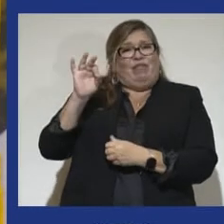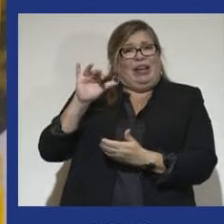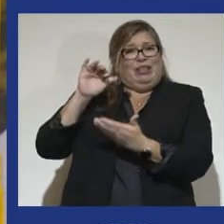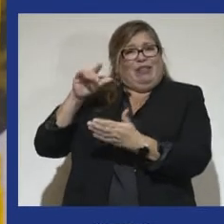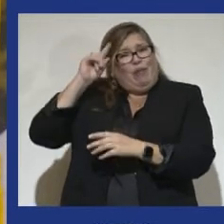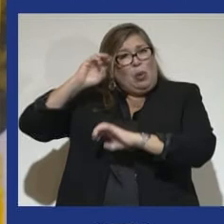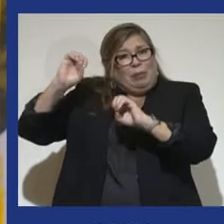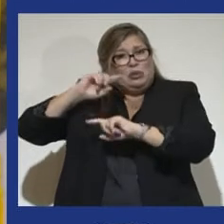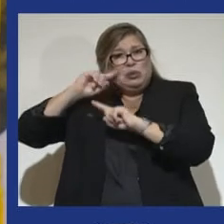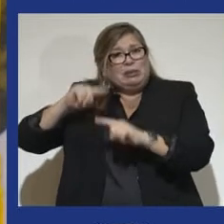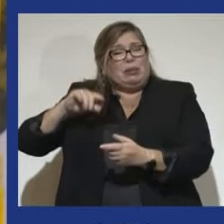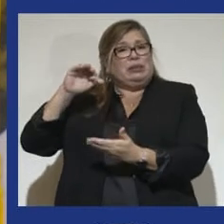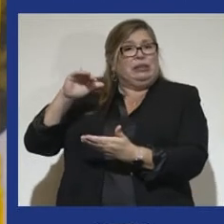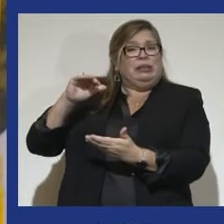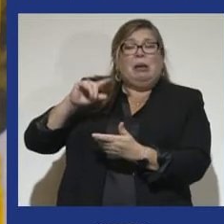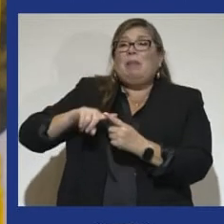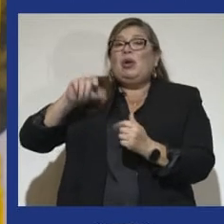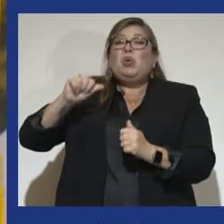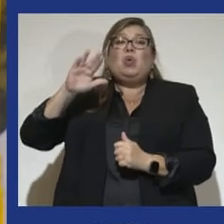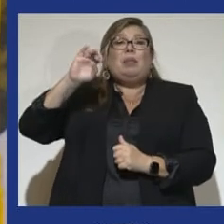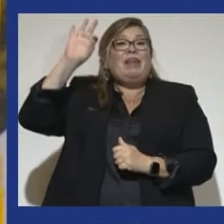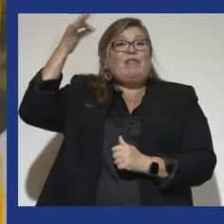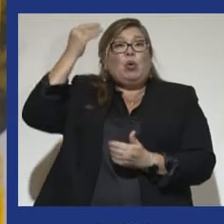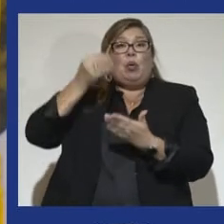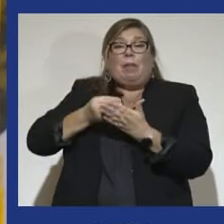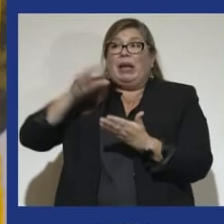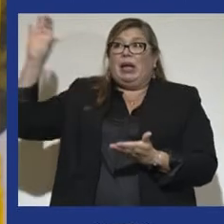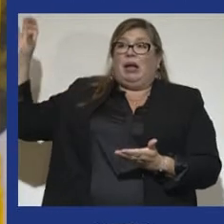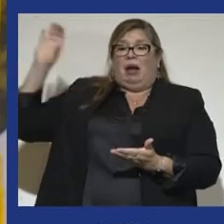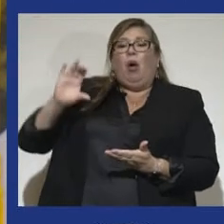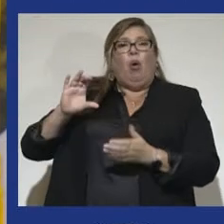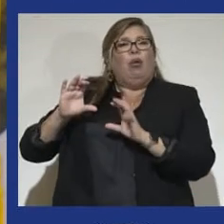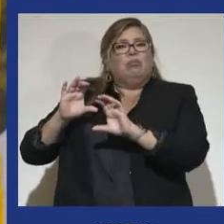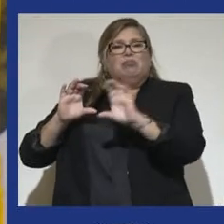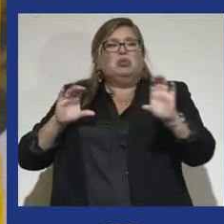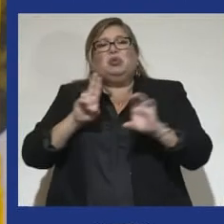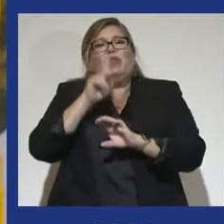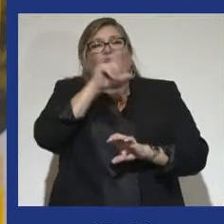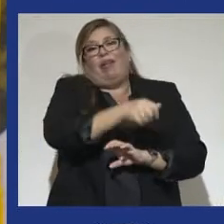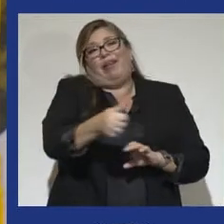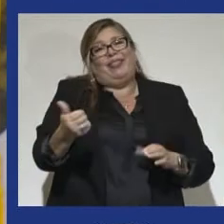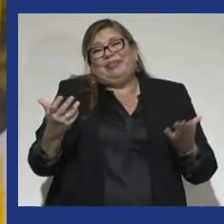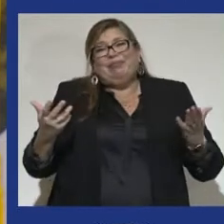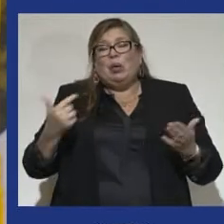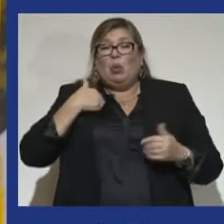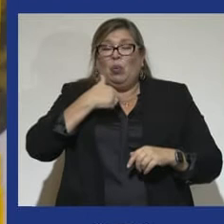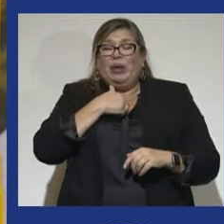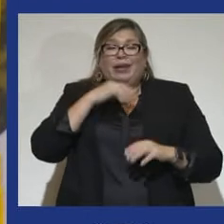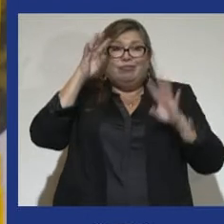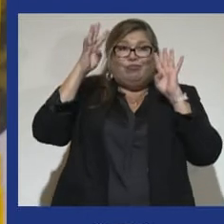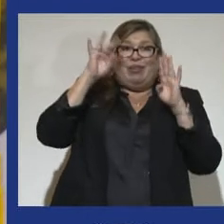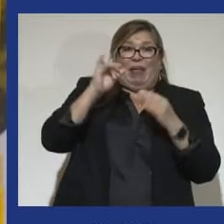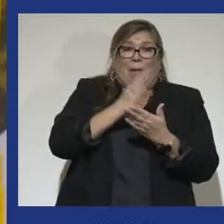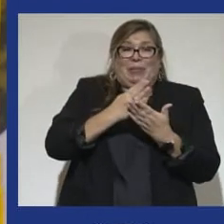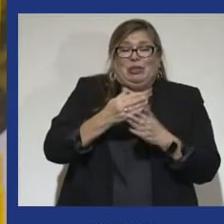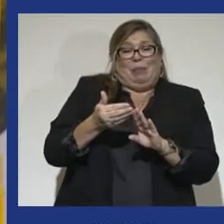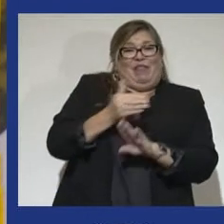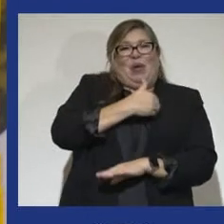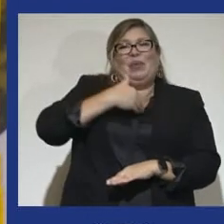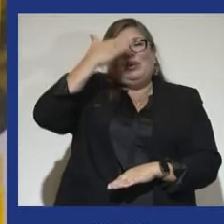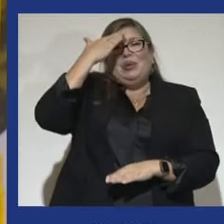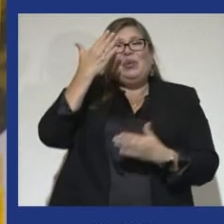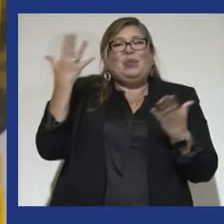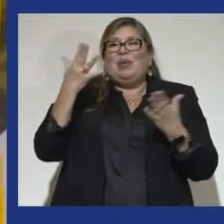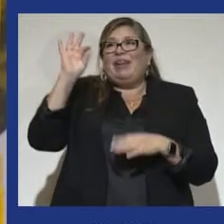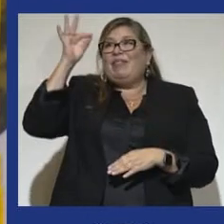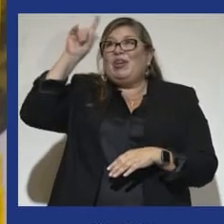fondo general pero hay una oportunidad de que recibamos financiamiento federal para contrarrestarlo pero